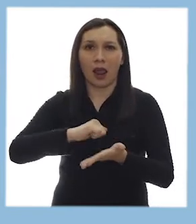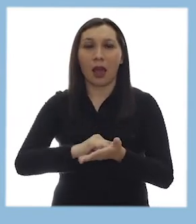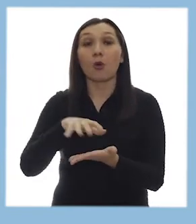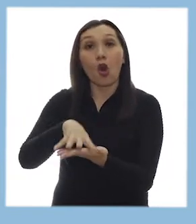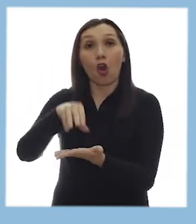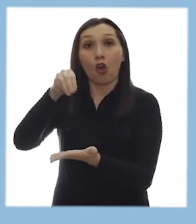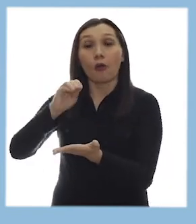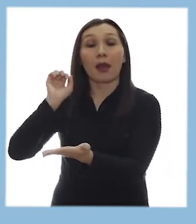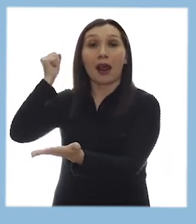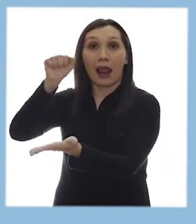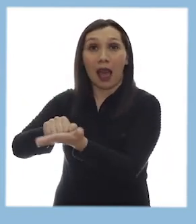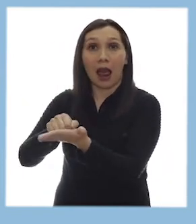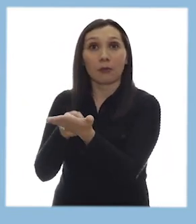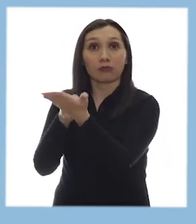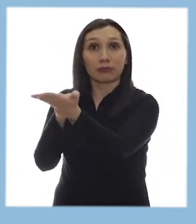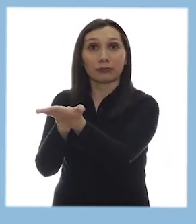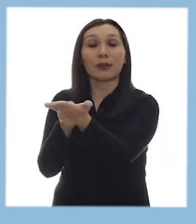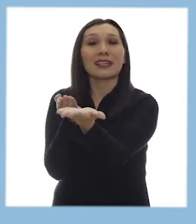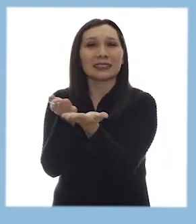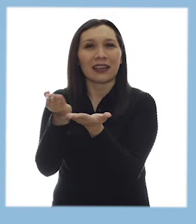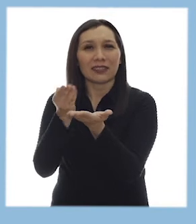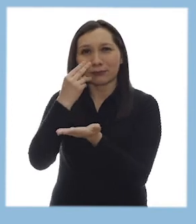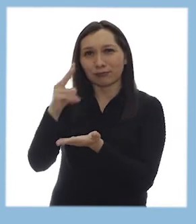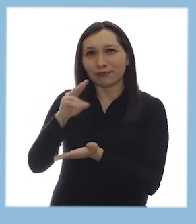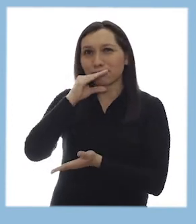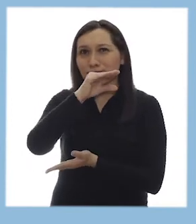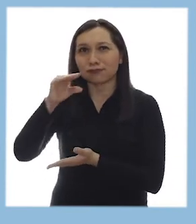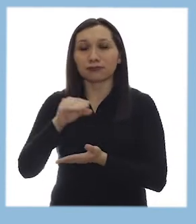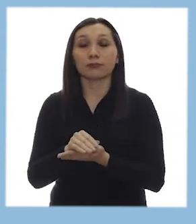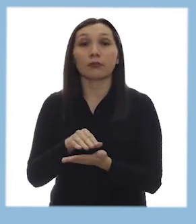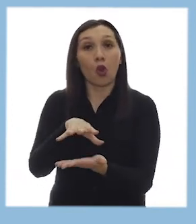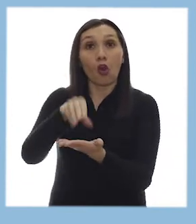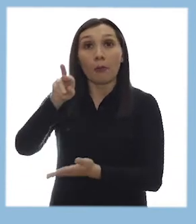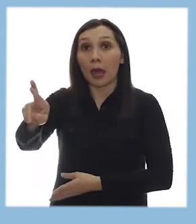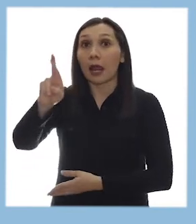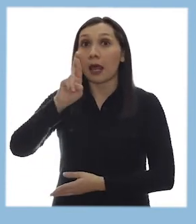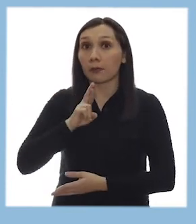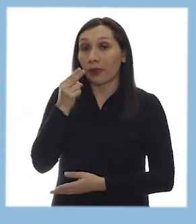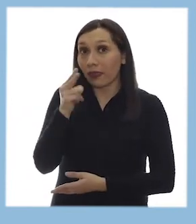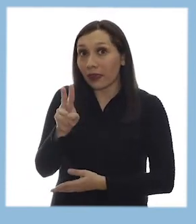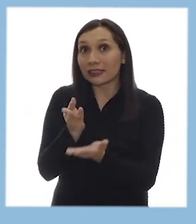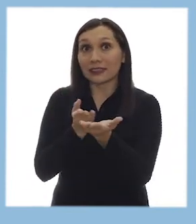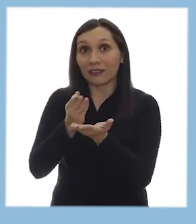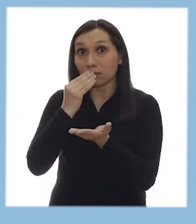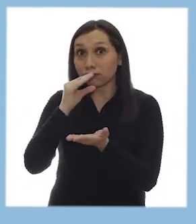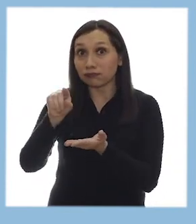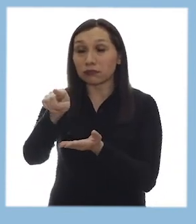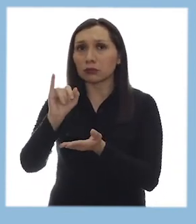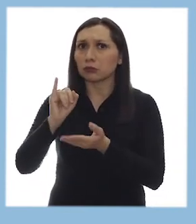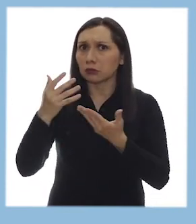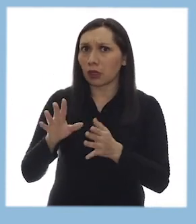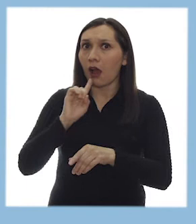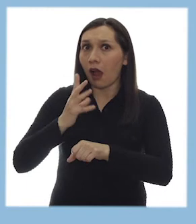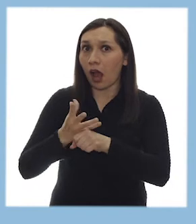copia del reclamo presentado al Servicio Sanitario Rural, copia de la respuesta del Servicio Sanitario Rural, si la